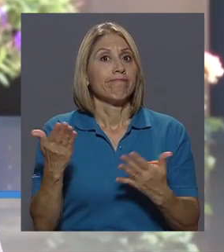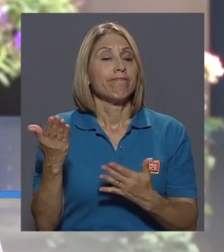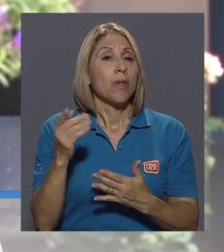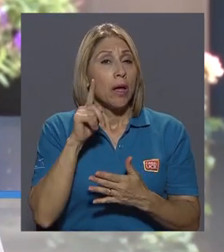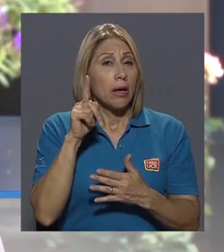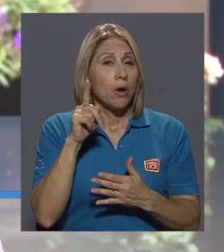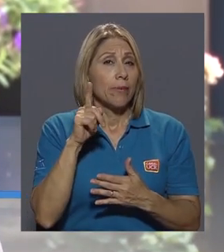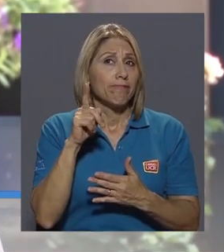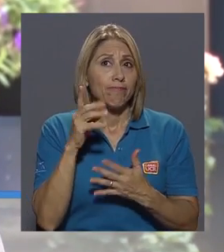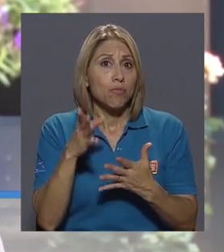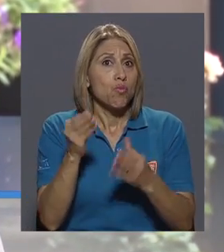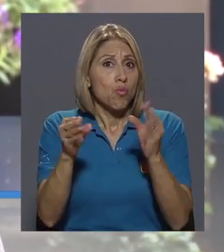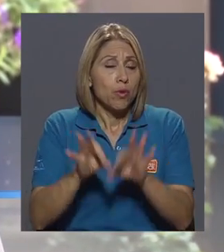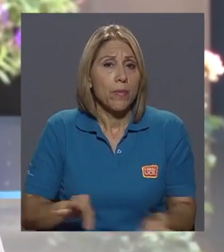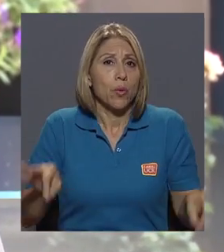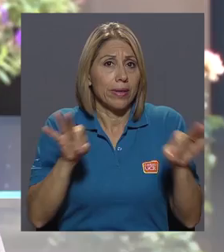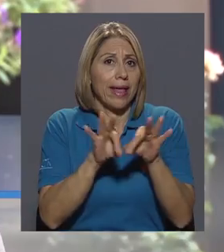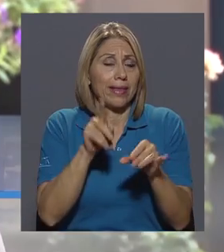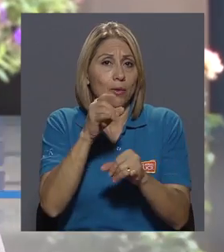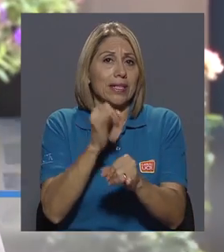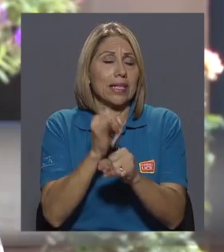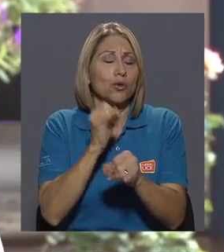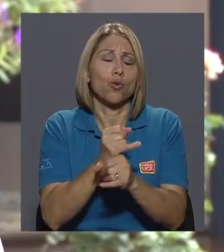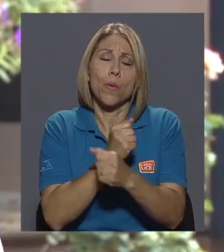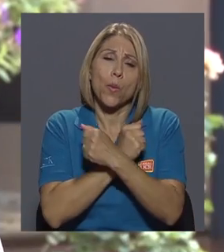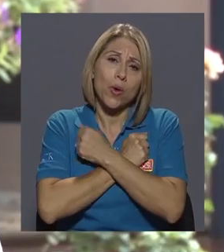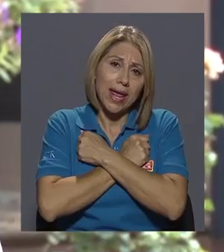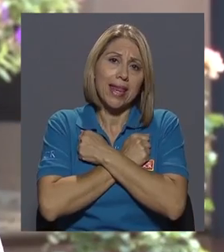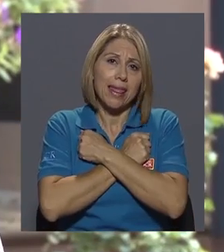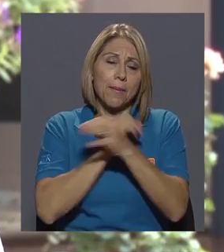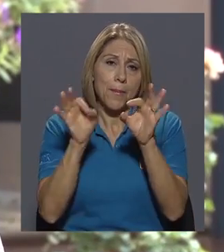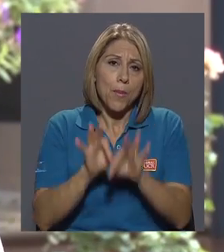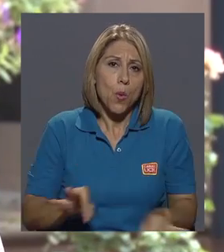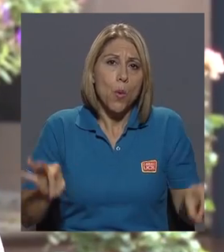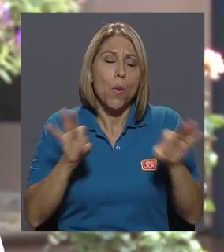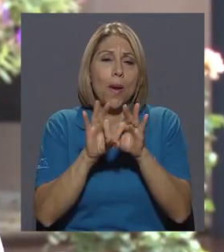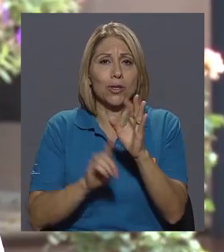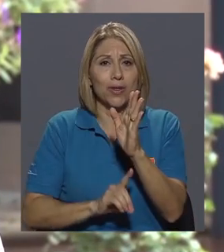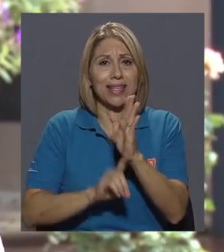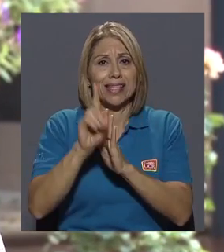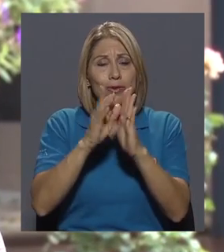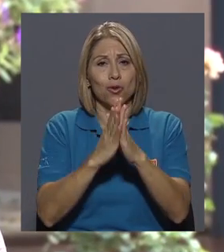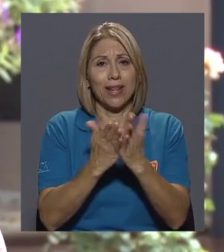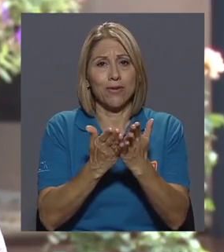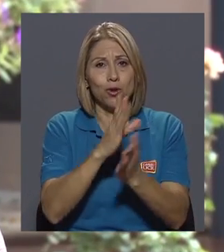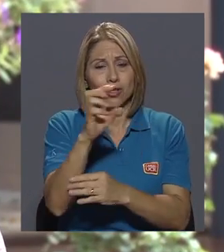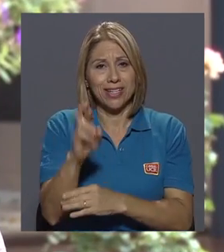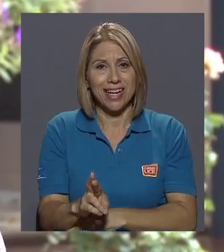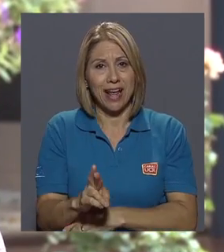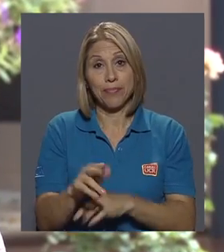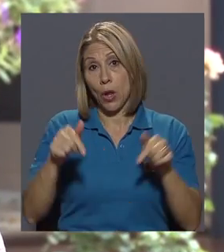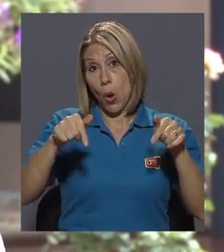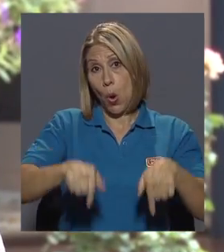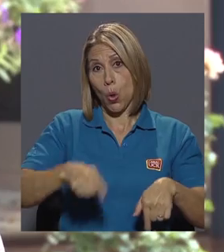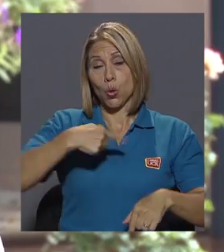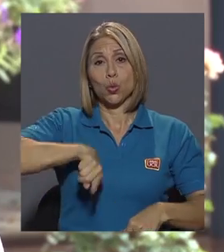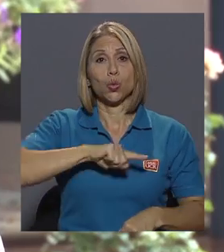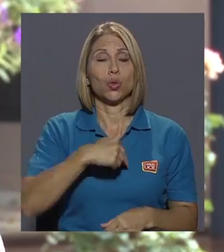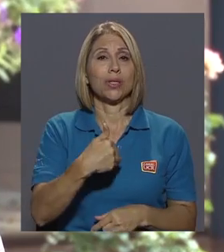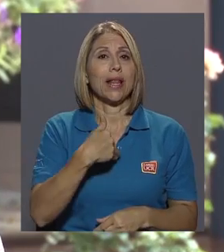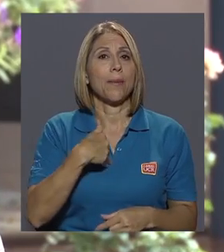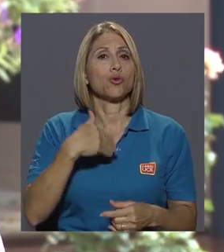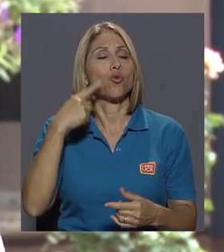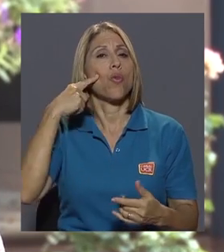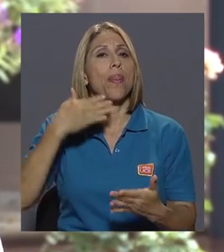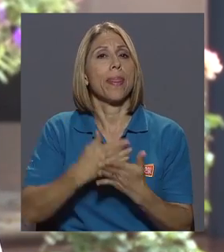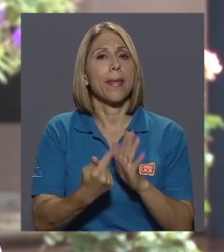importante una institución muy querida y muy valiosa en el desarrollo del libro en costa rica el día de hoy tenemos incluso una